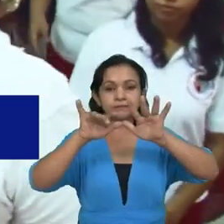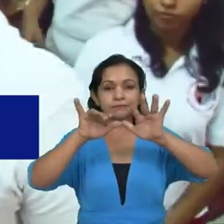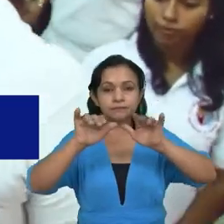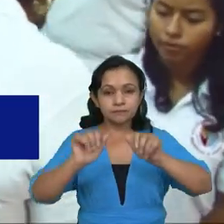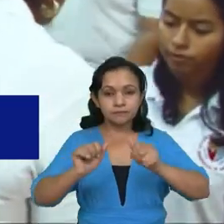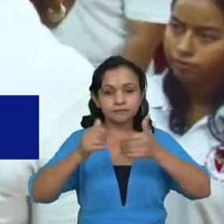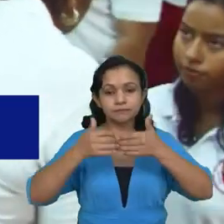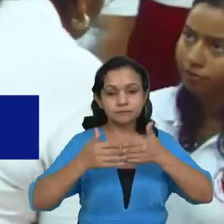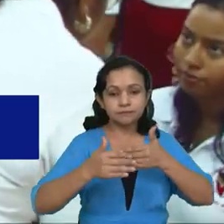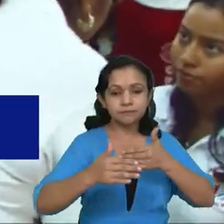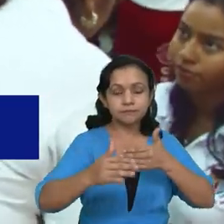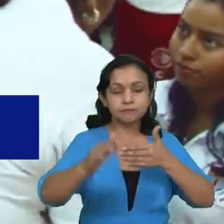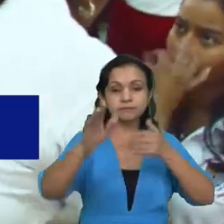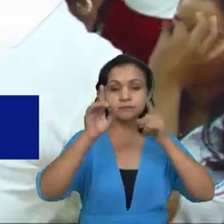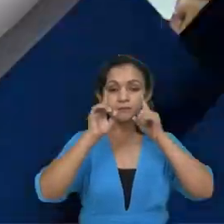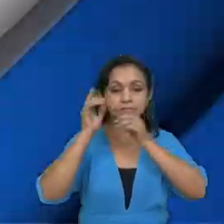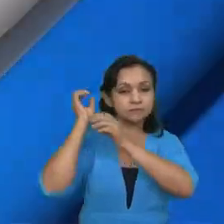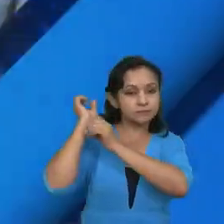época de cuaresma